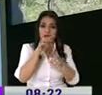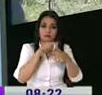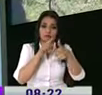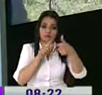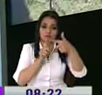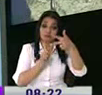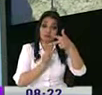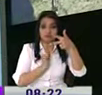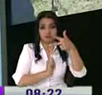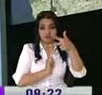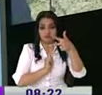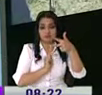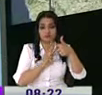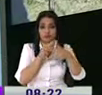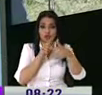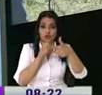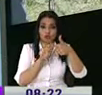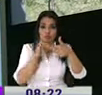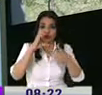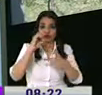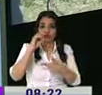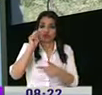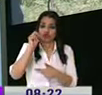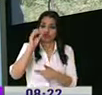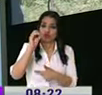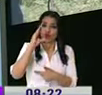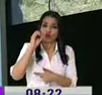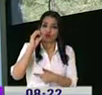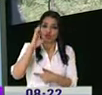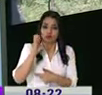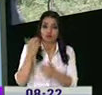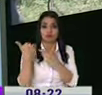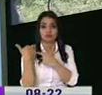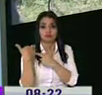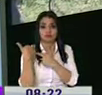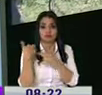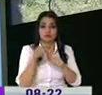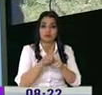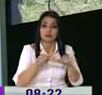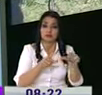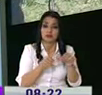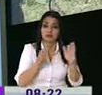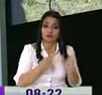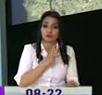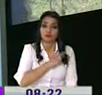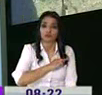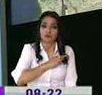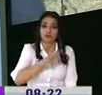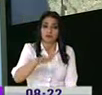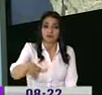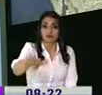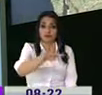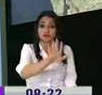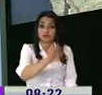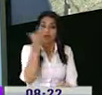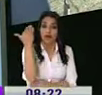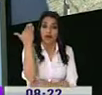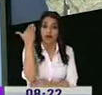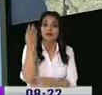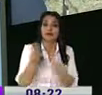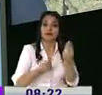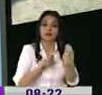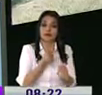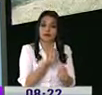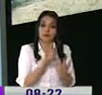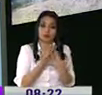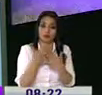estos vecinos, esto es por Conocoto, así que corresponde al zonal de Los Chillos. Ya nos contará Santiago qué acciones se van a tomar.